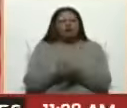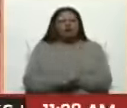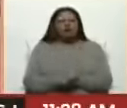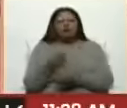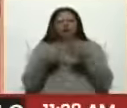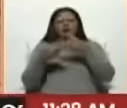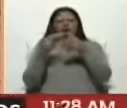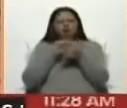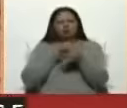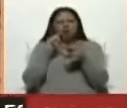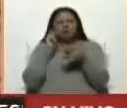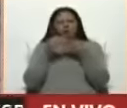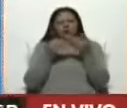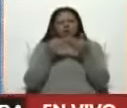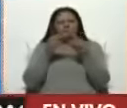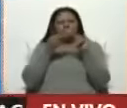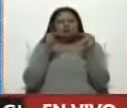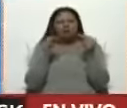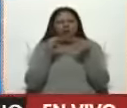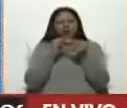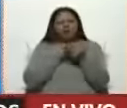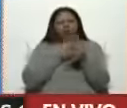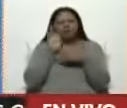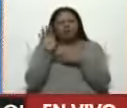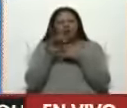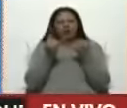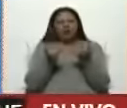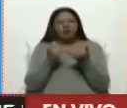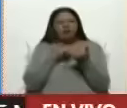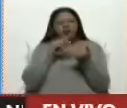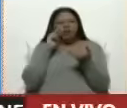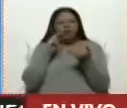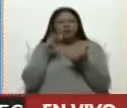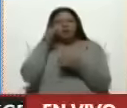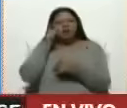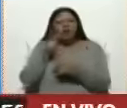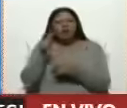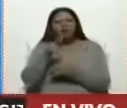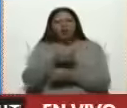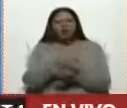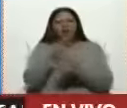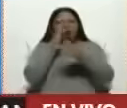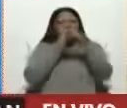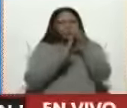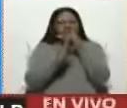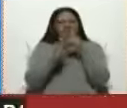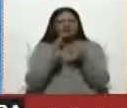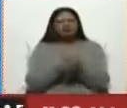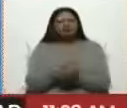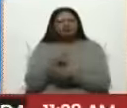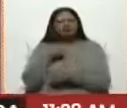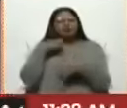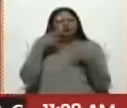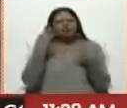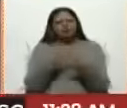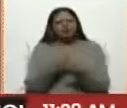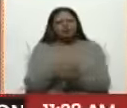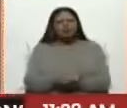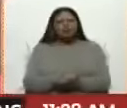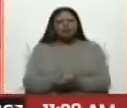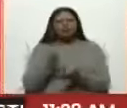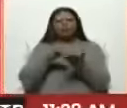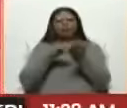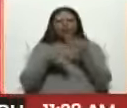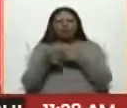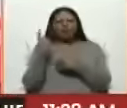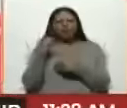la gran mayoría por la paz, por la soberanía y por el pueblo, por los humildes. Así que yo estoy seguro que en Miranda vamos a